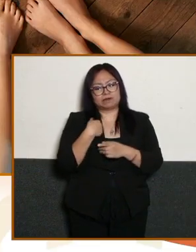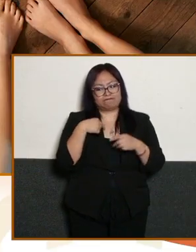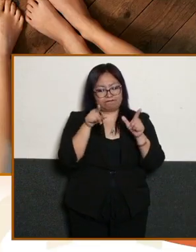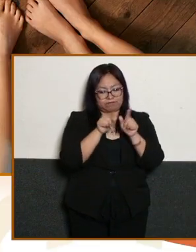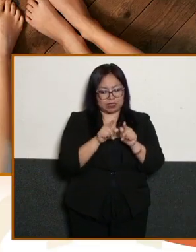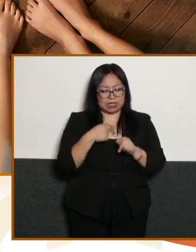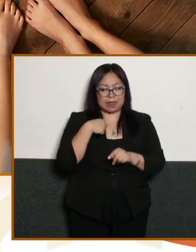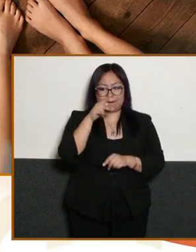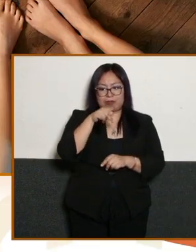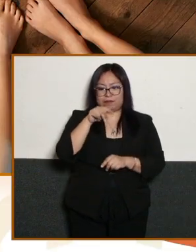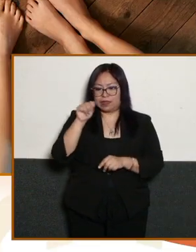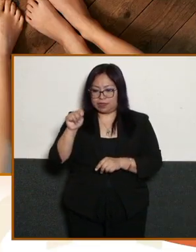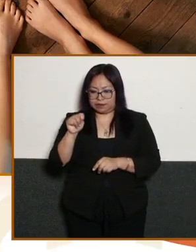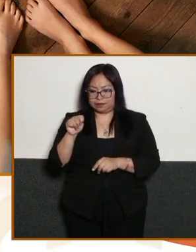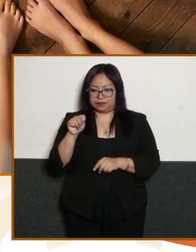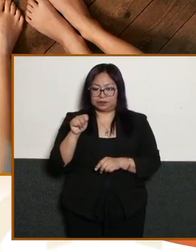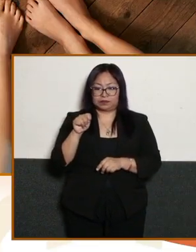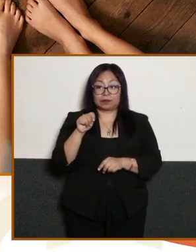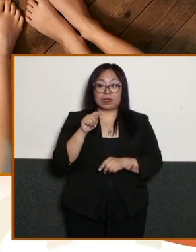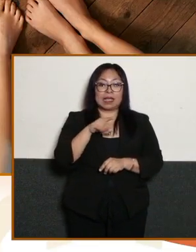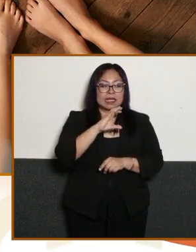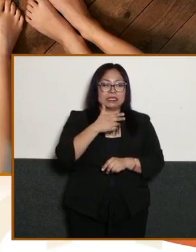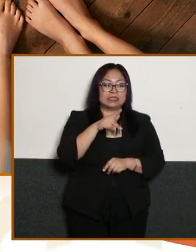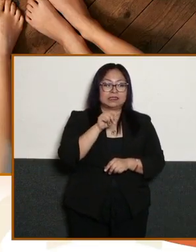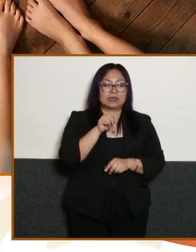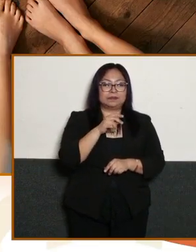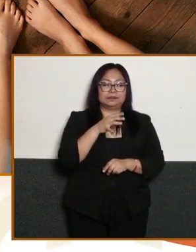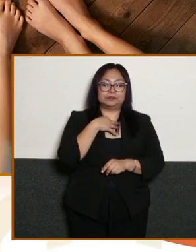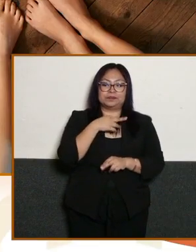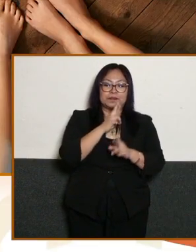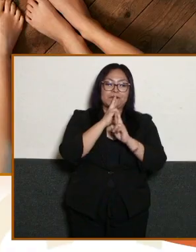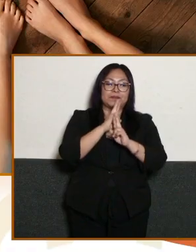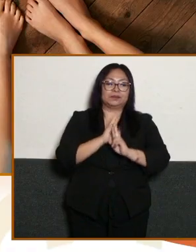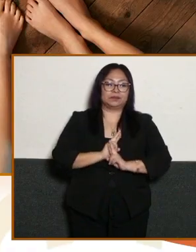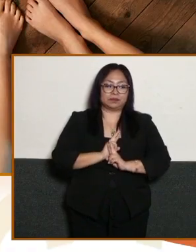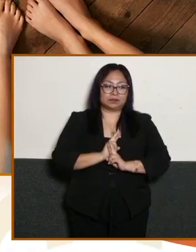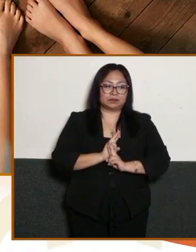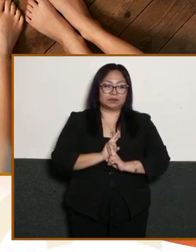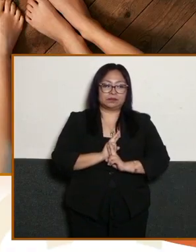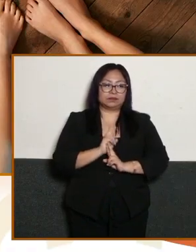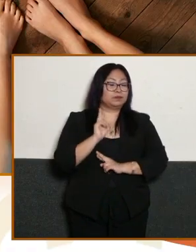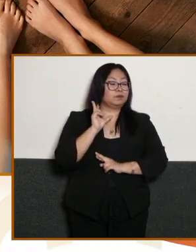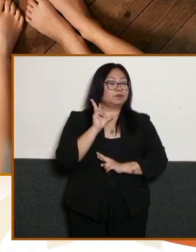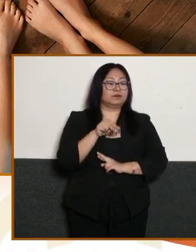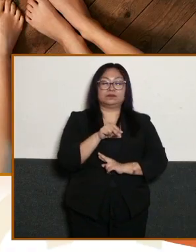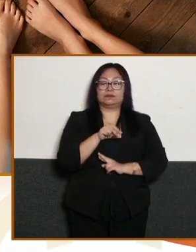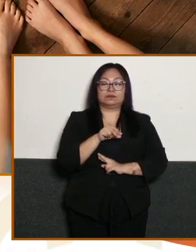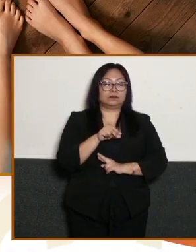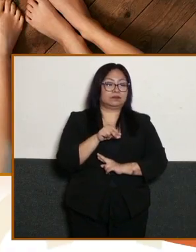de mi presentación, y ChatGPT les conteste, no.